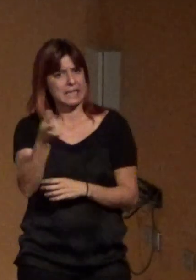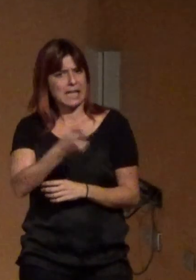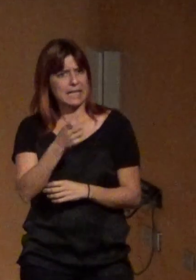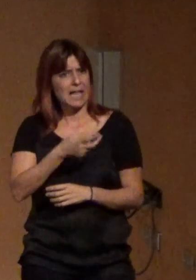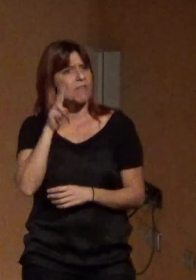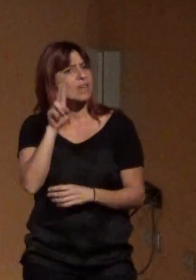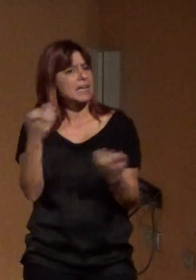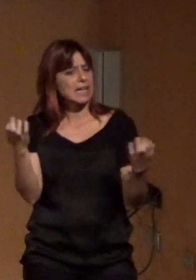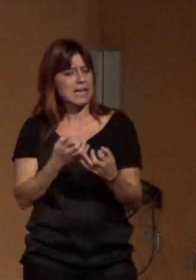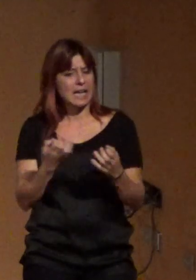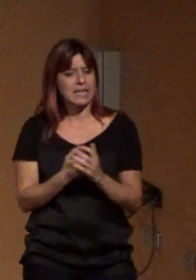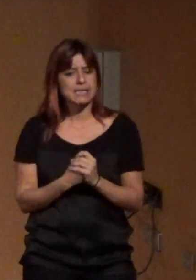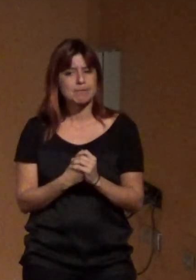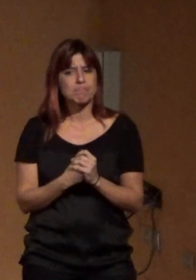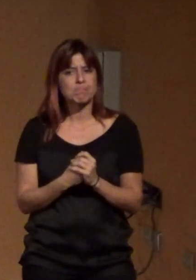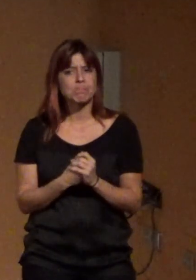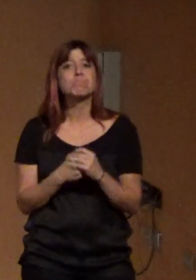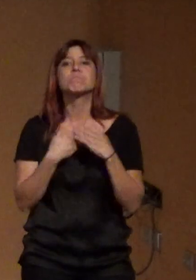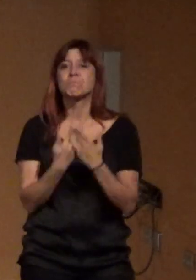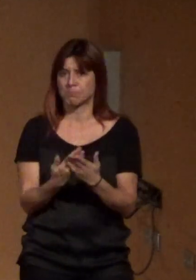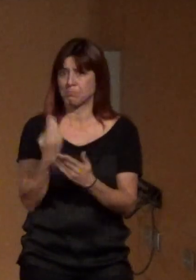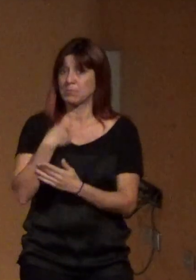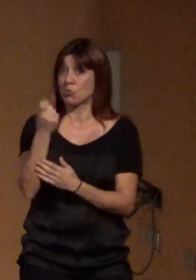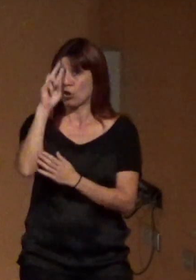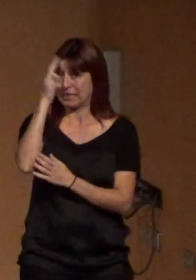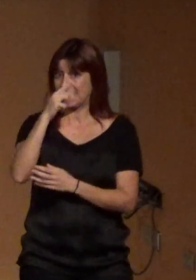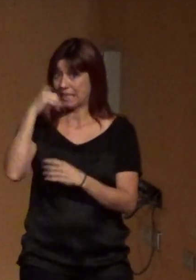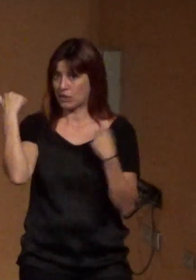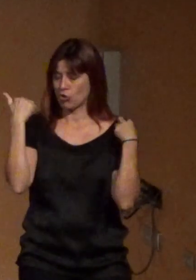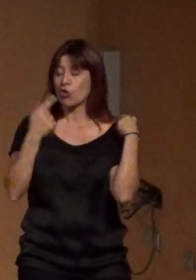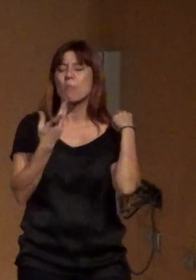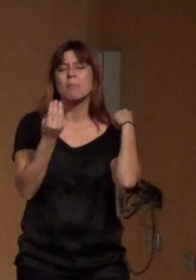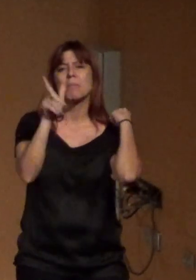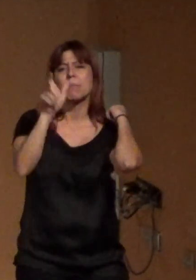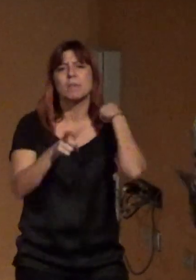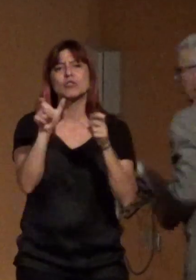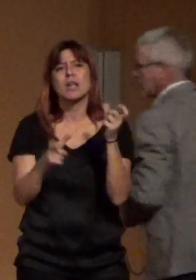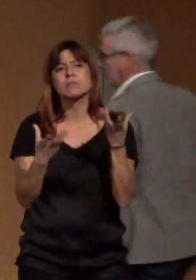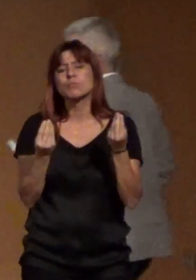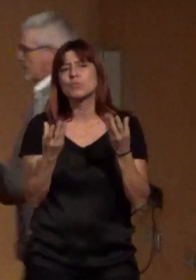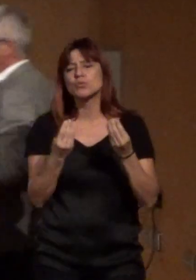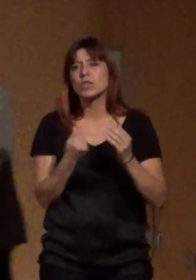relativamente, el trastorno el trastorno del espectro fetal, ¿no? Entonces hay muchas personas que están